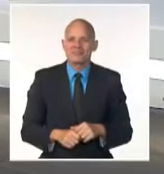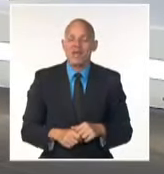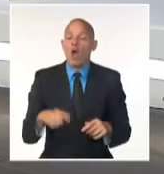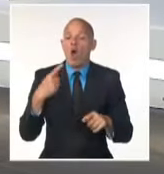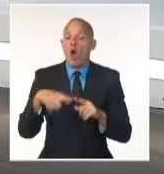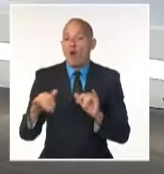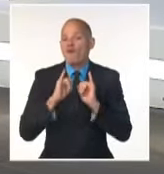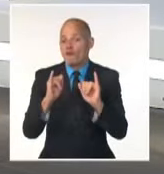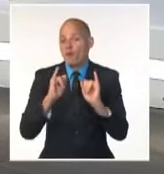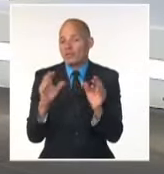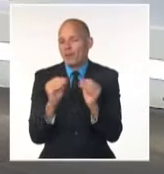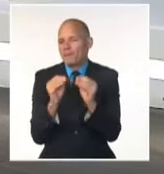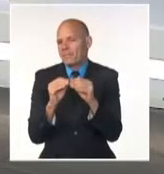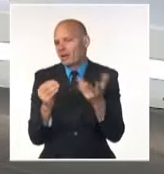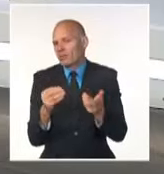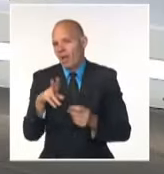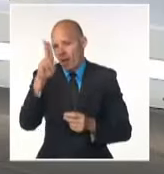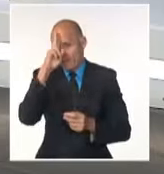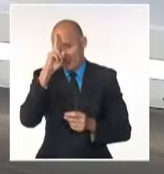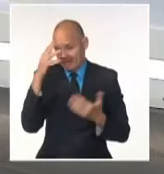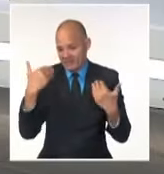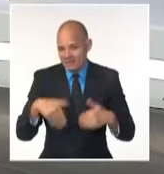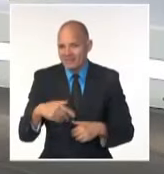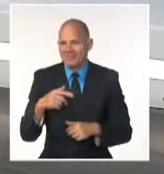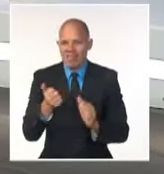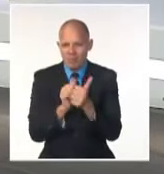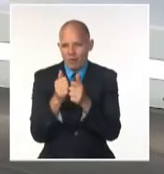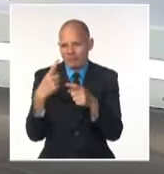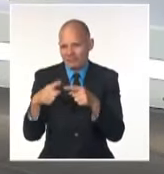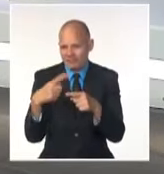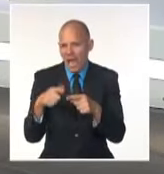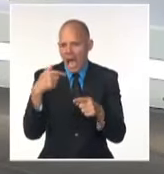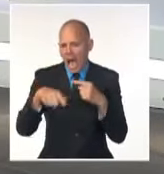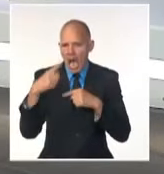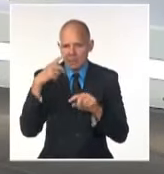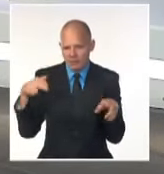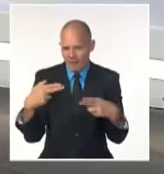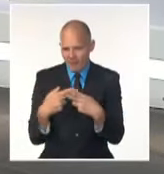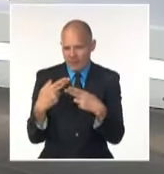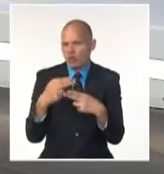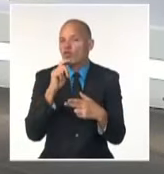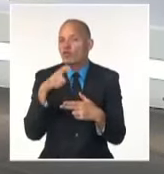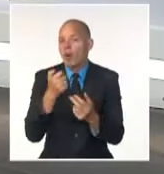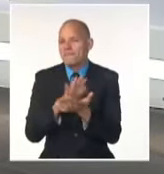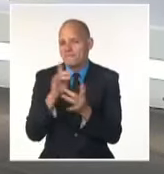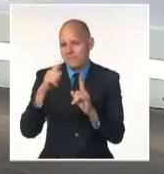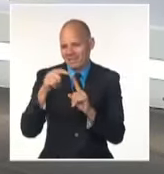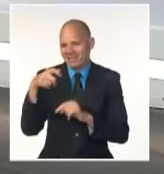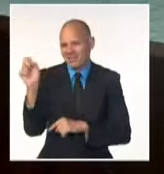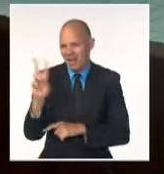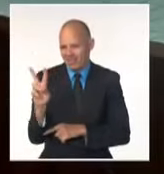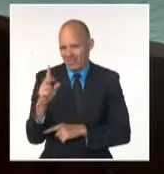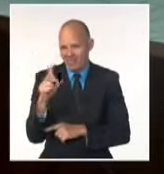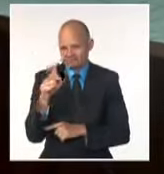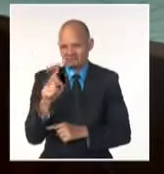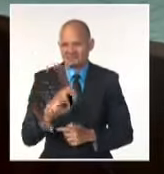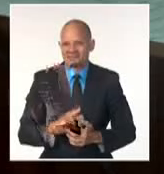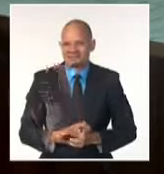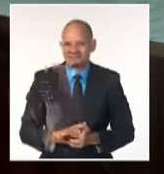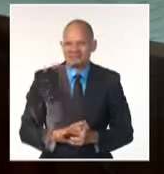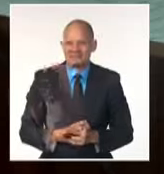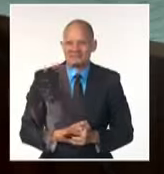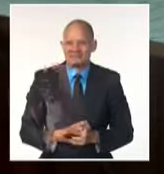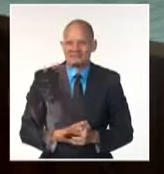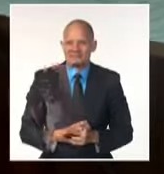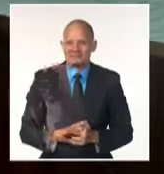se discuten en CIEMMEDES 2024. Desde Varadero, sede de este evento, nos reporta nuestra colega Giselle Filiutelles.